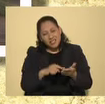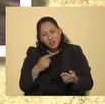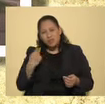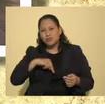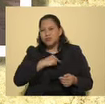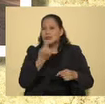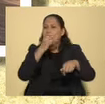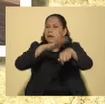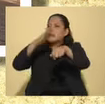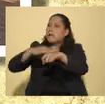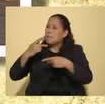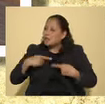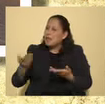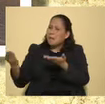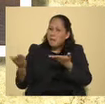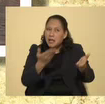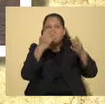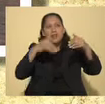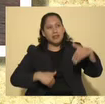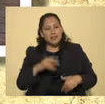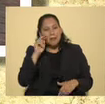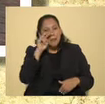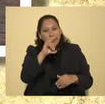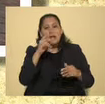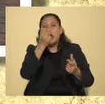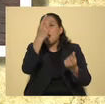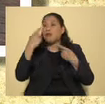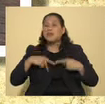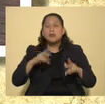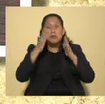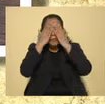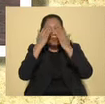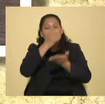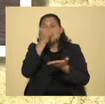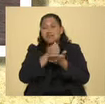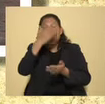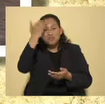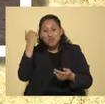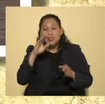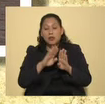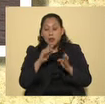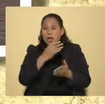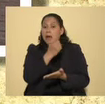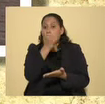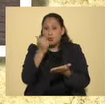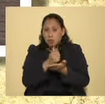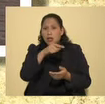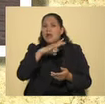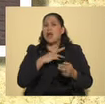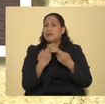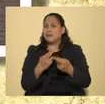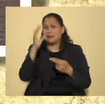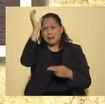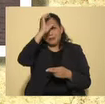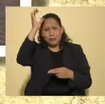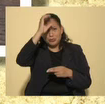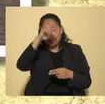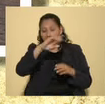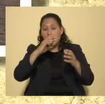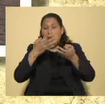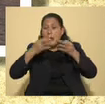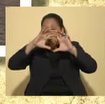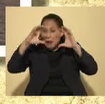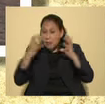de convocar a más gente, porque creo que muchos ciudadanos de la ciudad no saben que viven en una capital cultural del mundo. La Ciudad de México tiene una